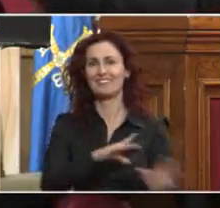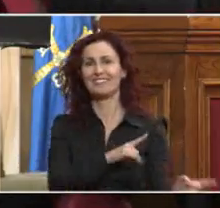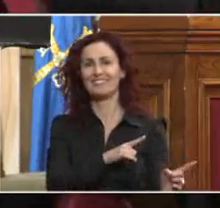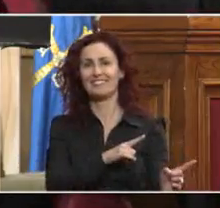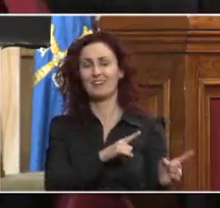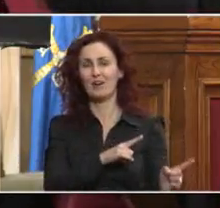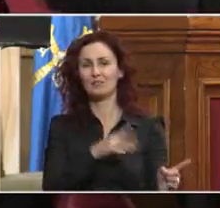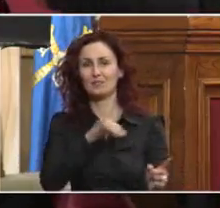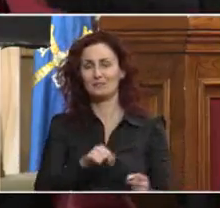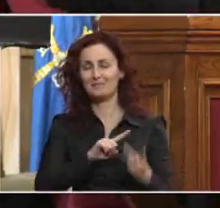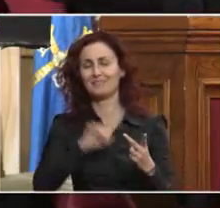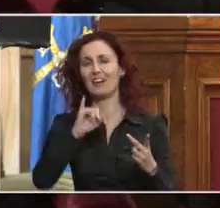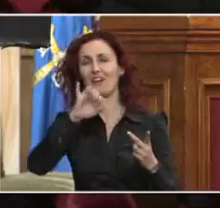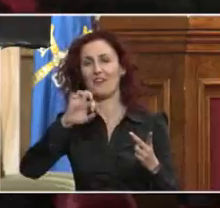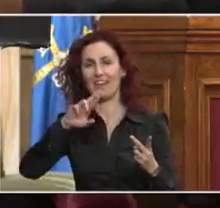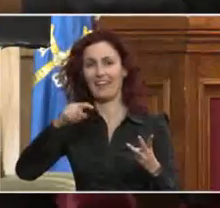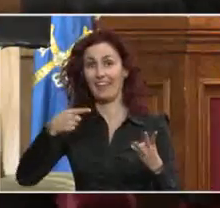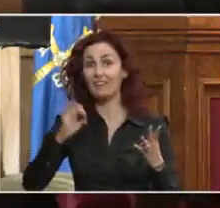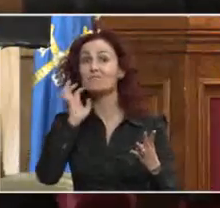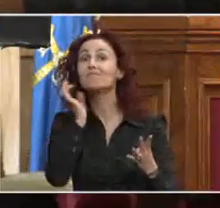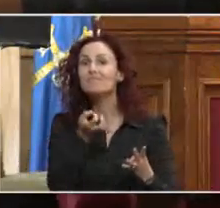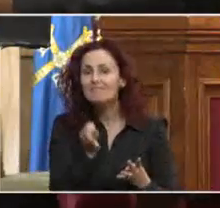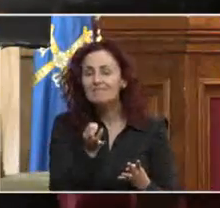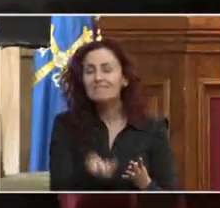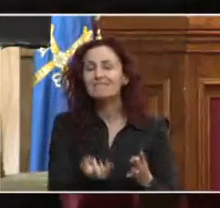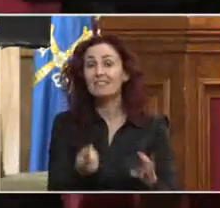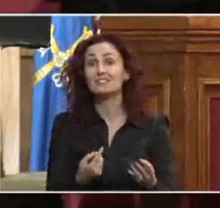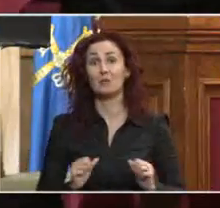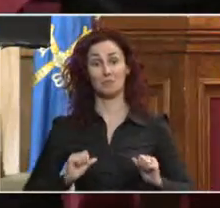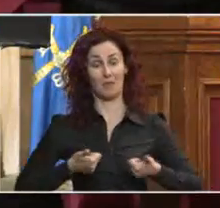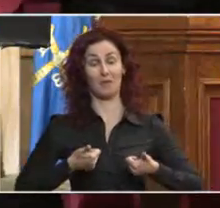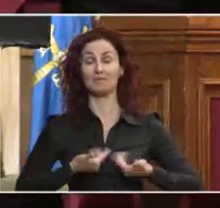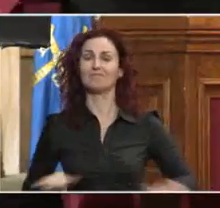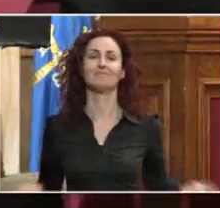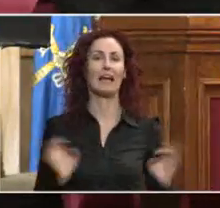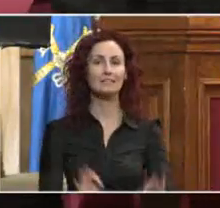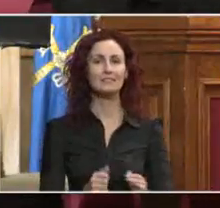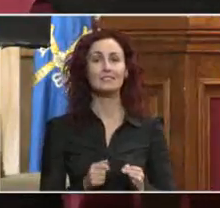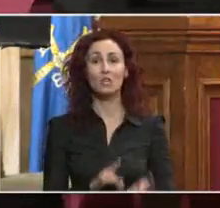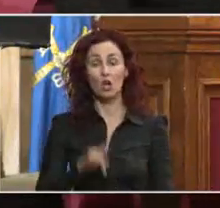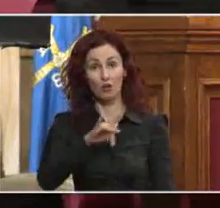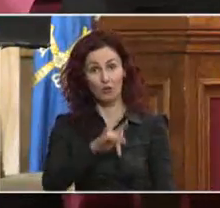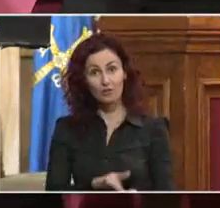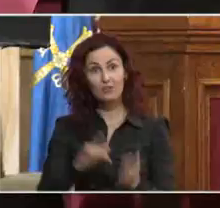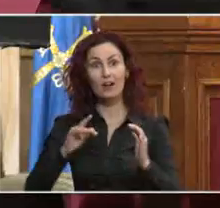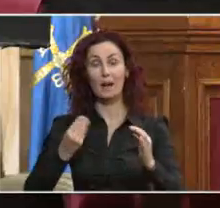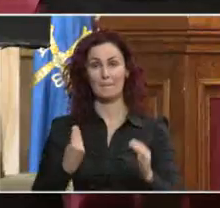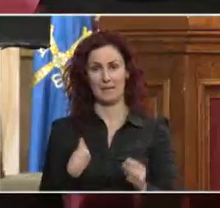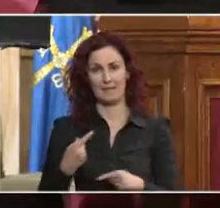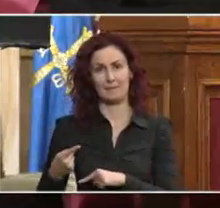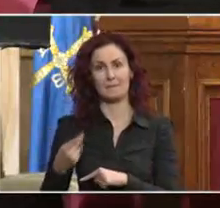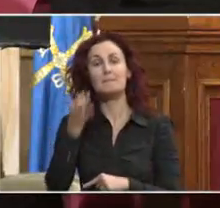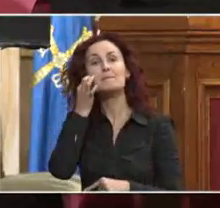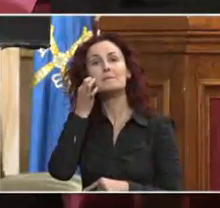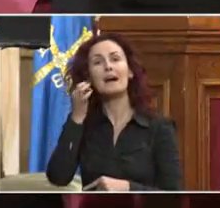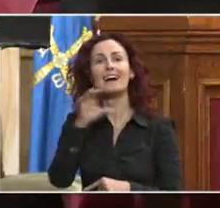Marcos Busto, Jorge Marona, ¿verdad? Y bueno, yo empiezo con una confesión. Desde que nos pusimos Miriam y yo, perdón,